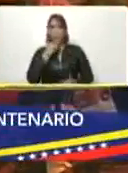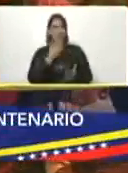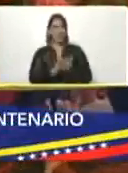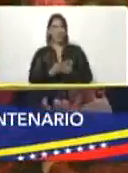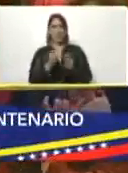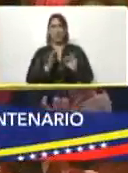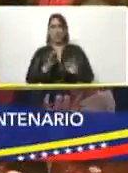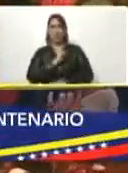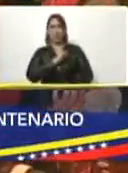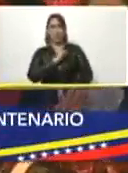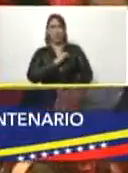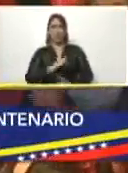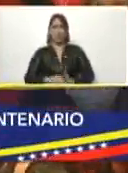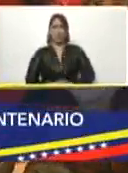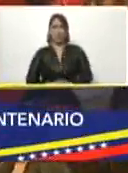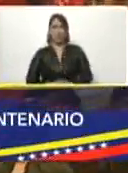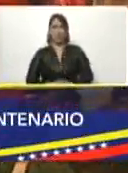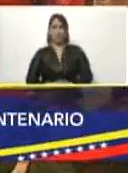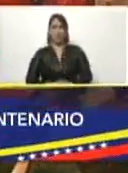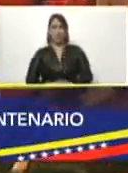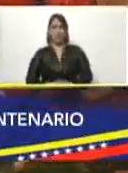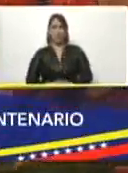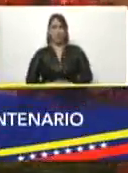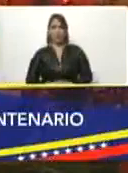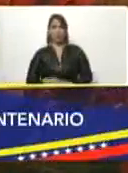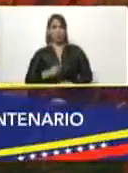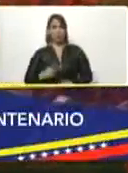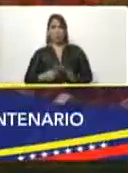cacao, ni damos cacao.